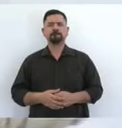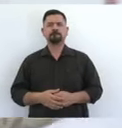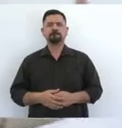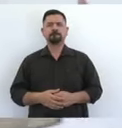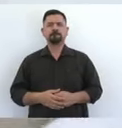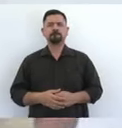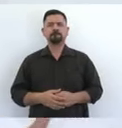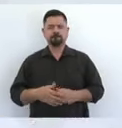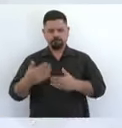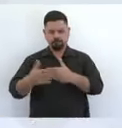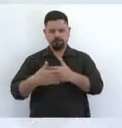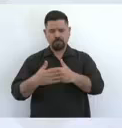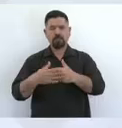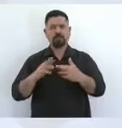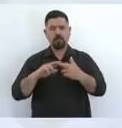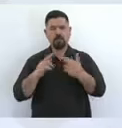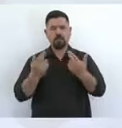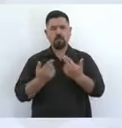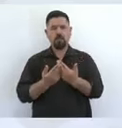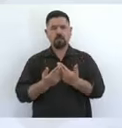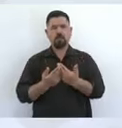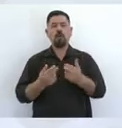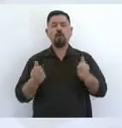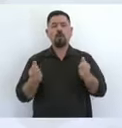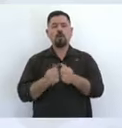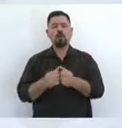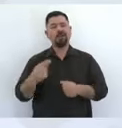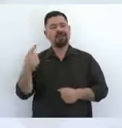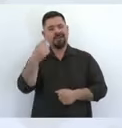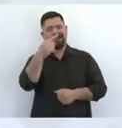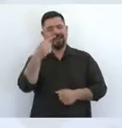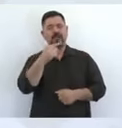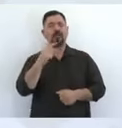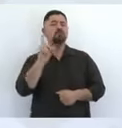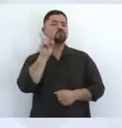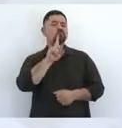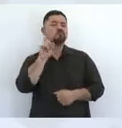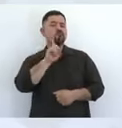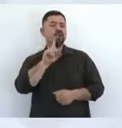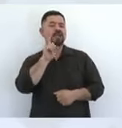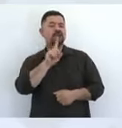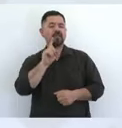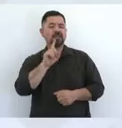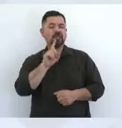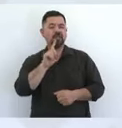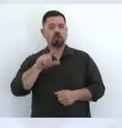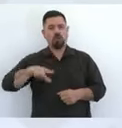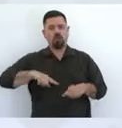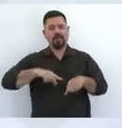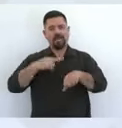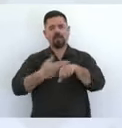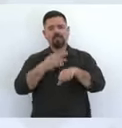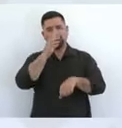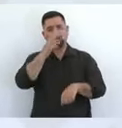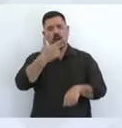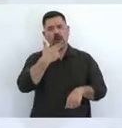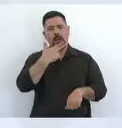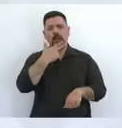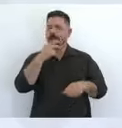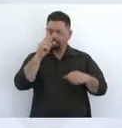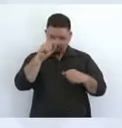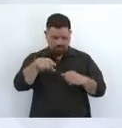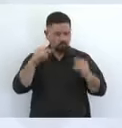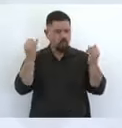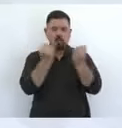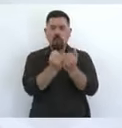nos reunamos con la gobernadora de Chihuahua, va a ser lo mismo, porque como aquí lo dijo